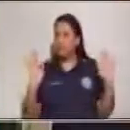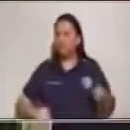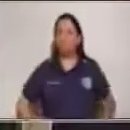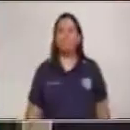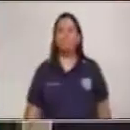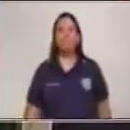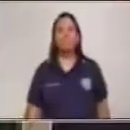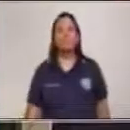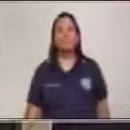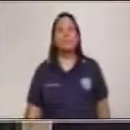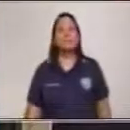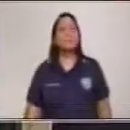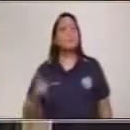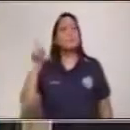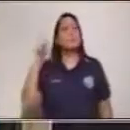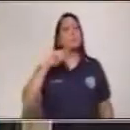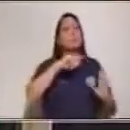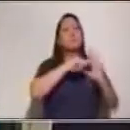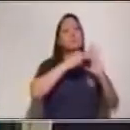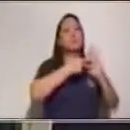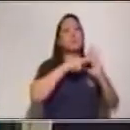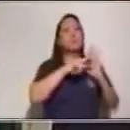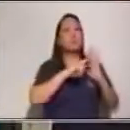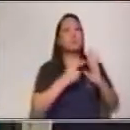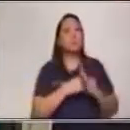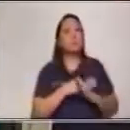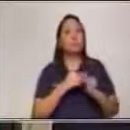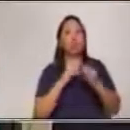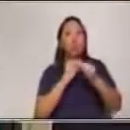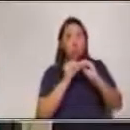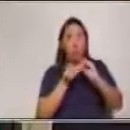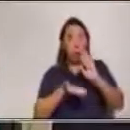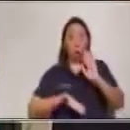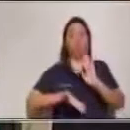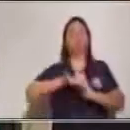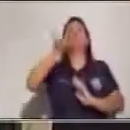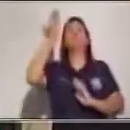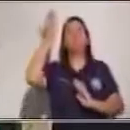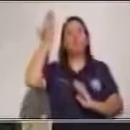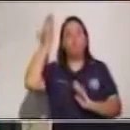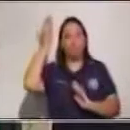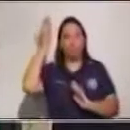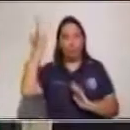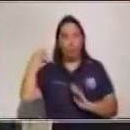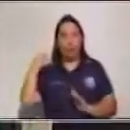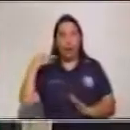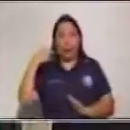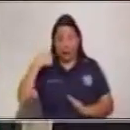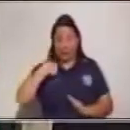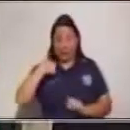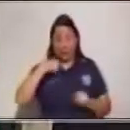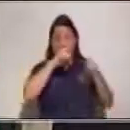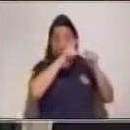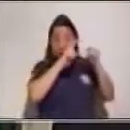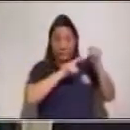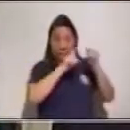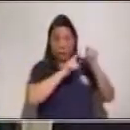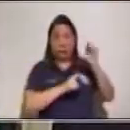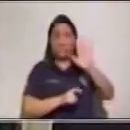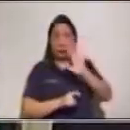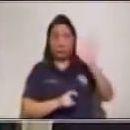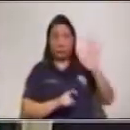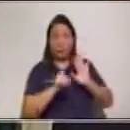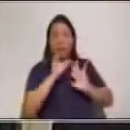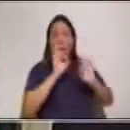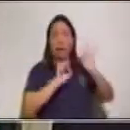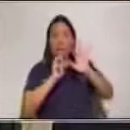procedimiento. ¿Qué quiere decir esto? Que el número mayor entre el cual yo puedo dividir a 55